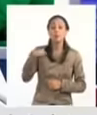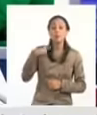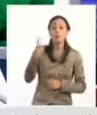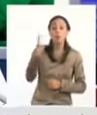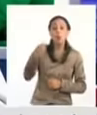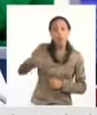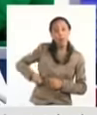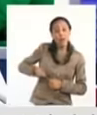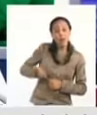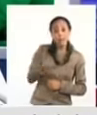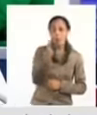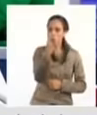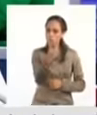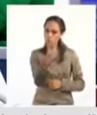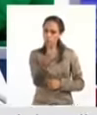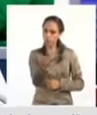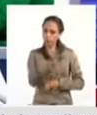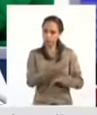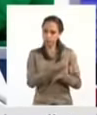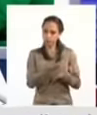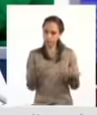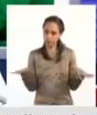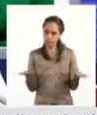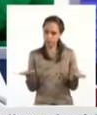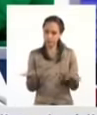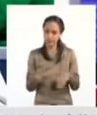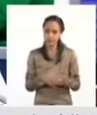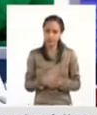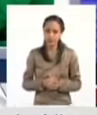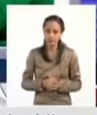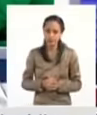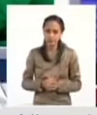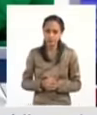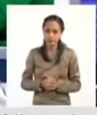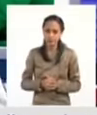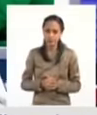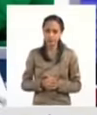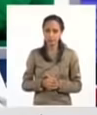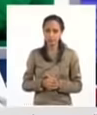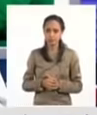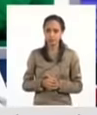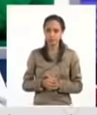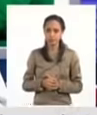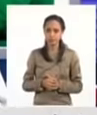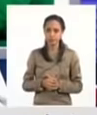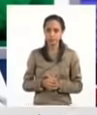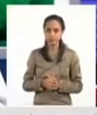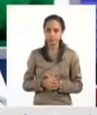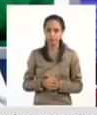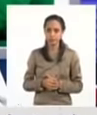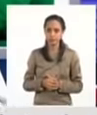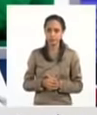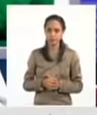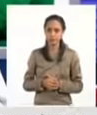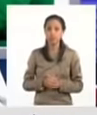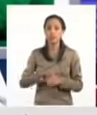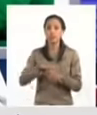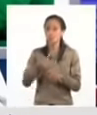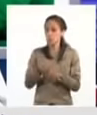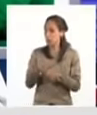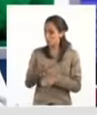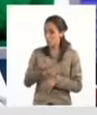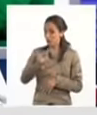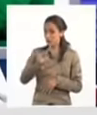traer los viajeros que arriben por estos 2 polos, estamos hablando, también a partir del 15 de julio. Y